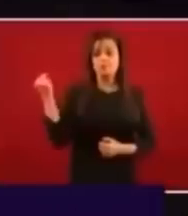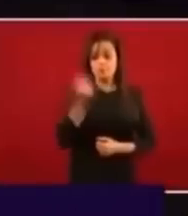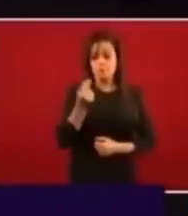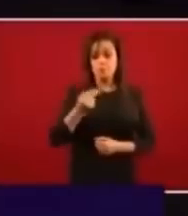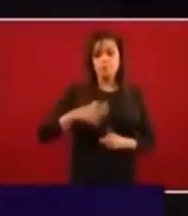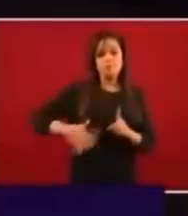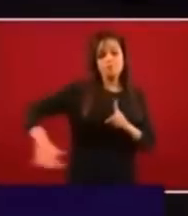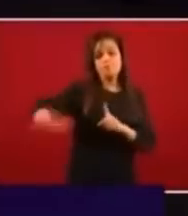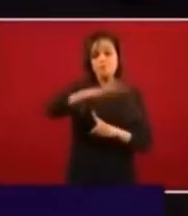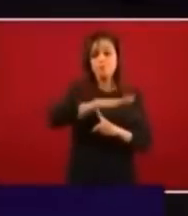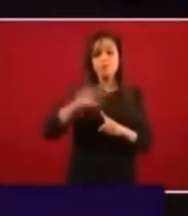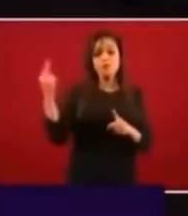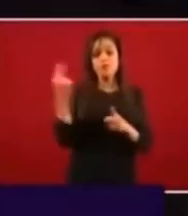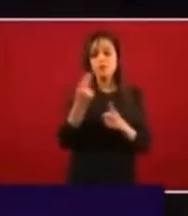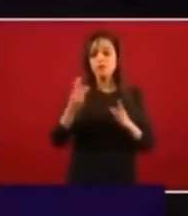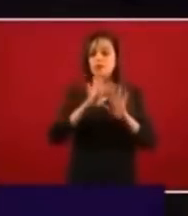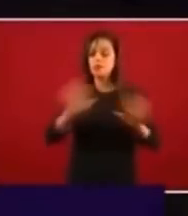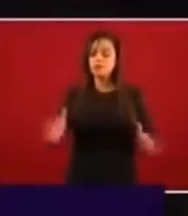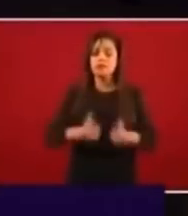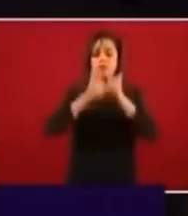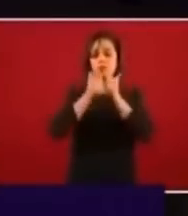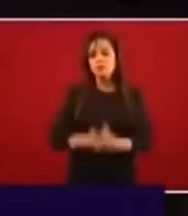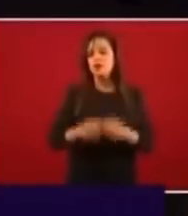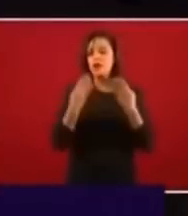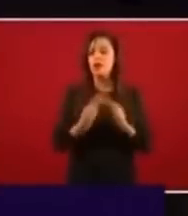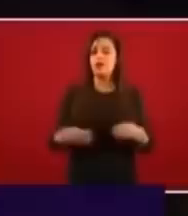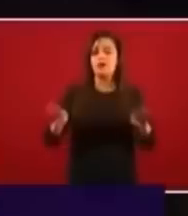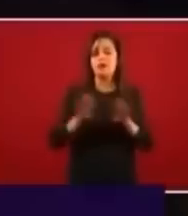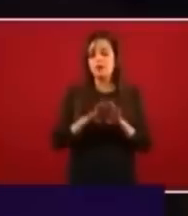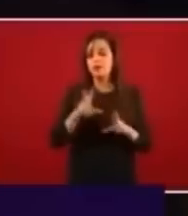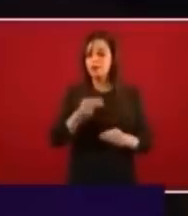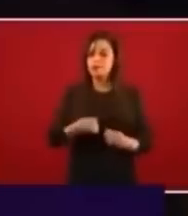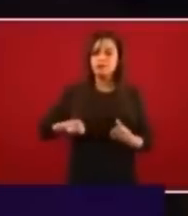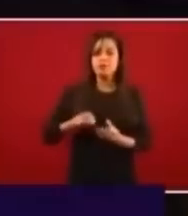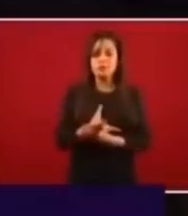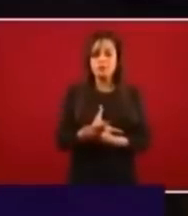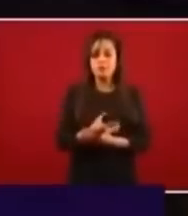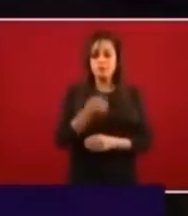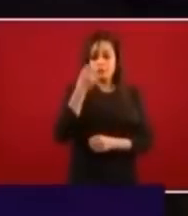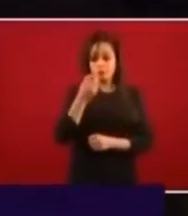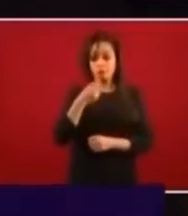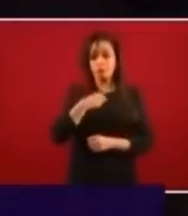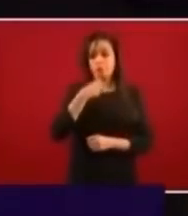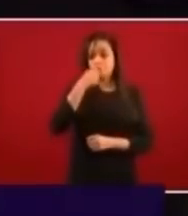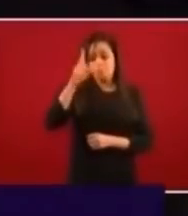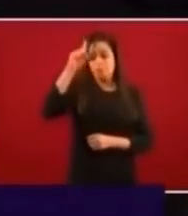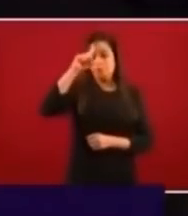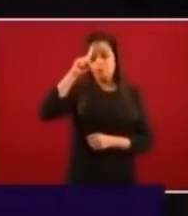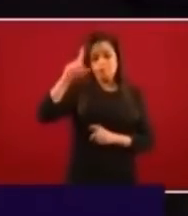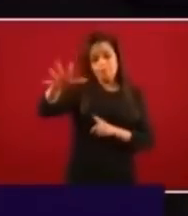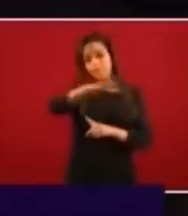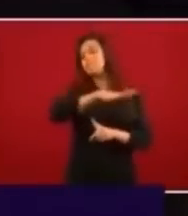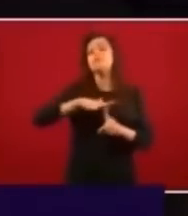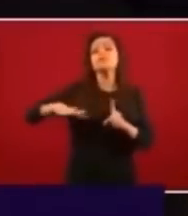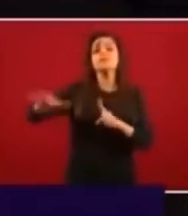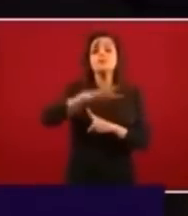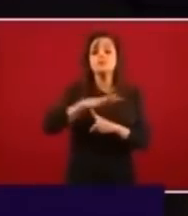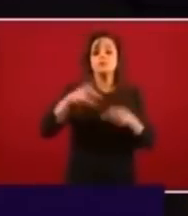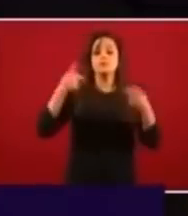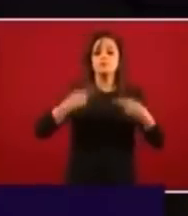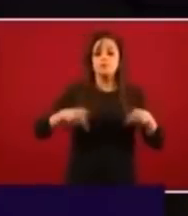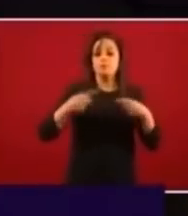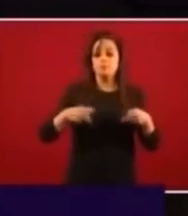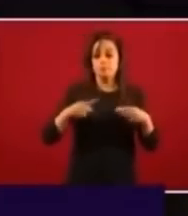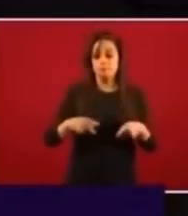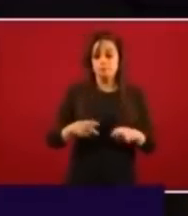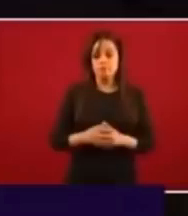pues sí, ¿no?, servían más el propósito del protagonismo y de cuidar la imagen de la autoridad que de informar a